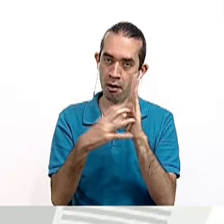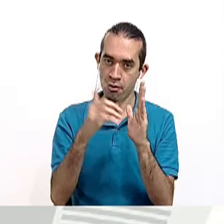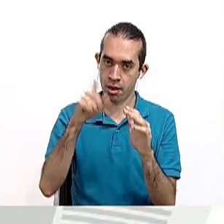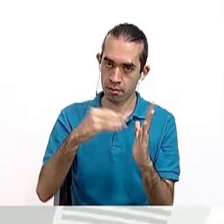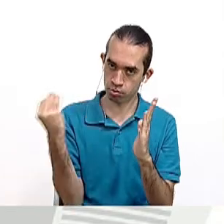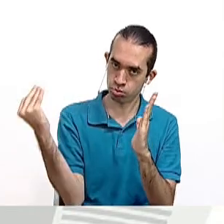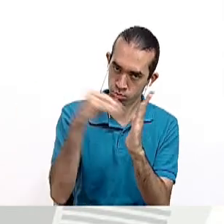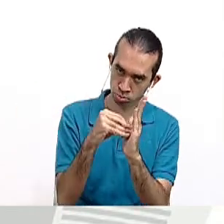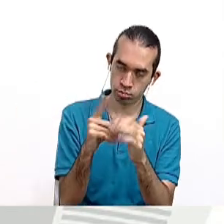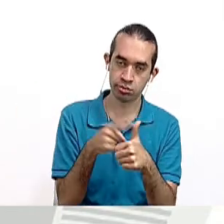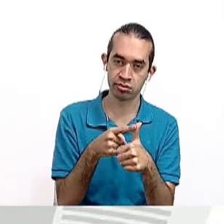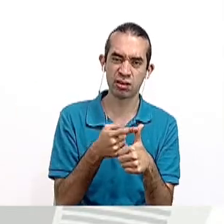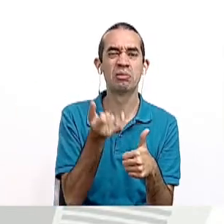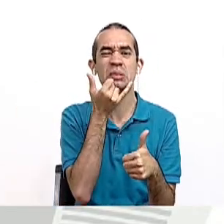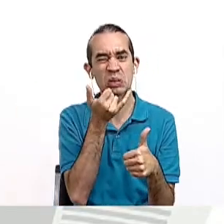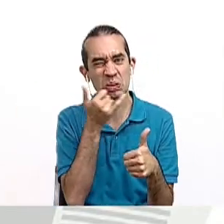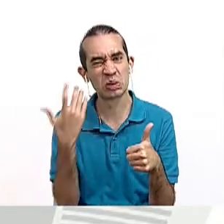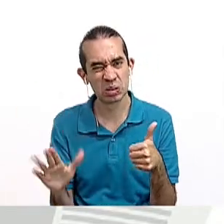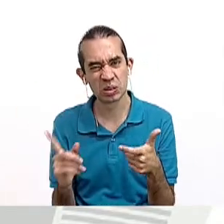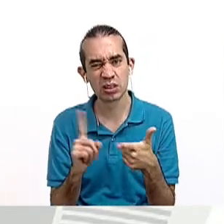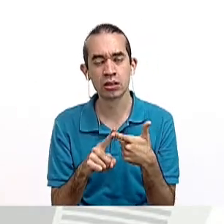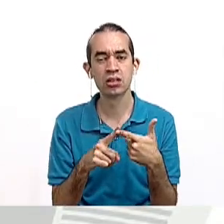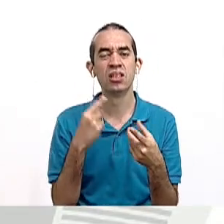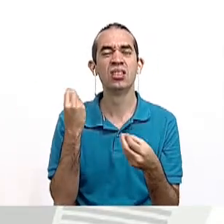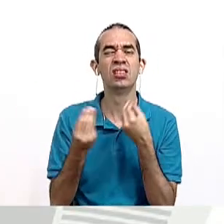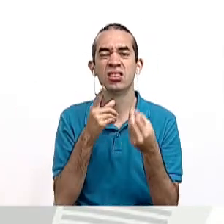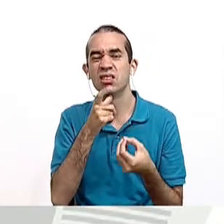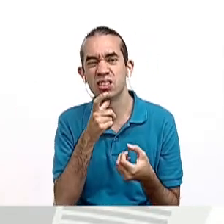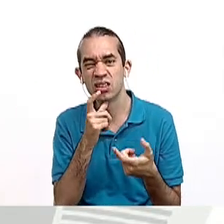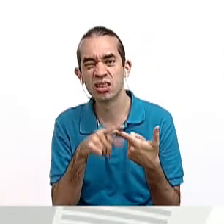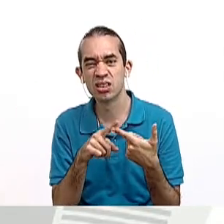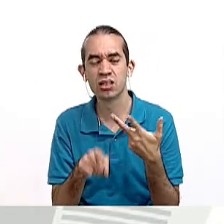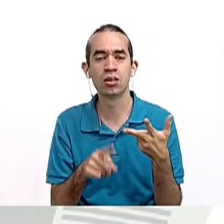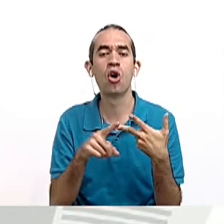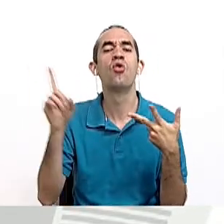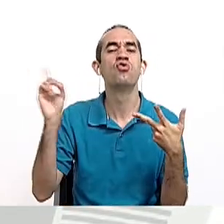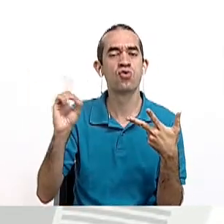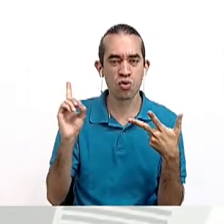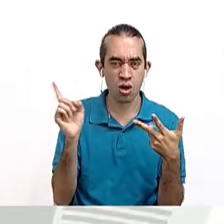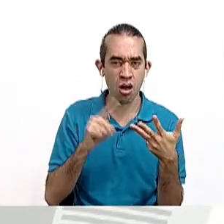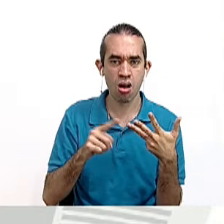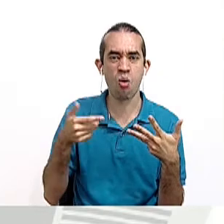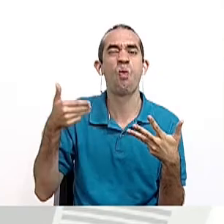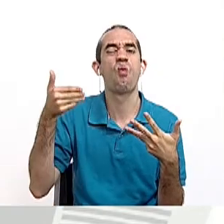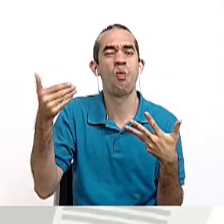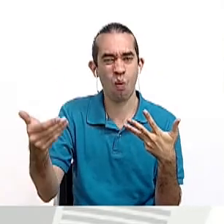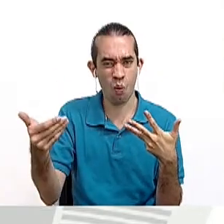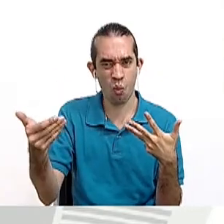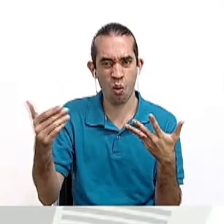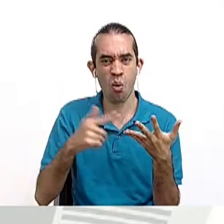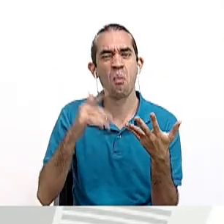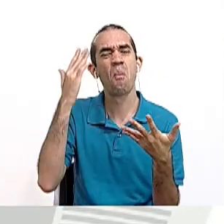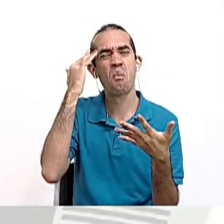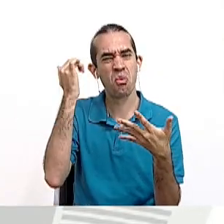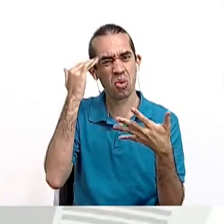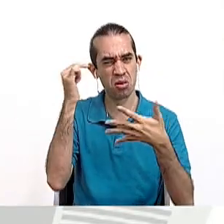qué sucedió, quién lo hizo, dónde sucedió, cuándo sucedió y por